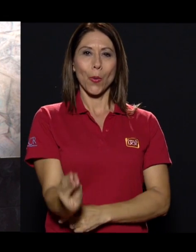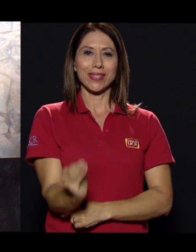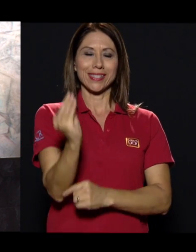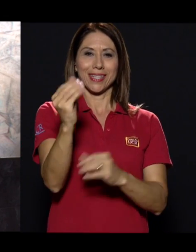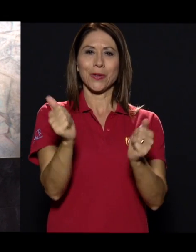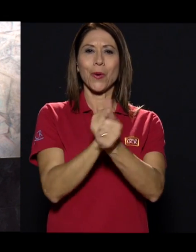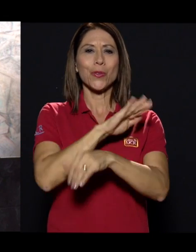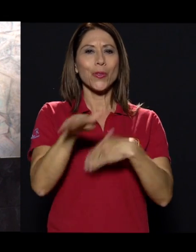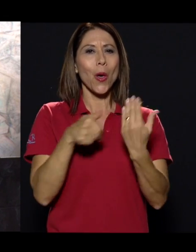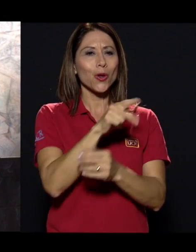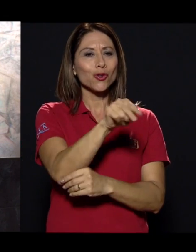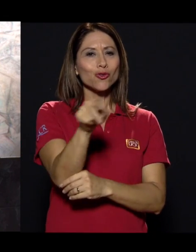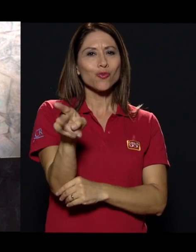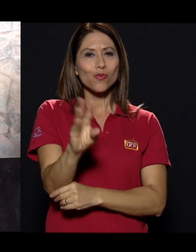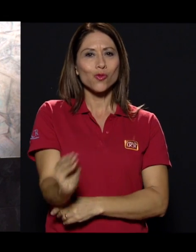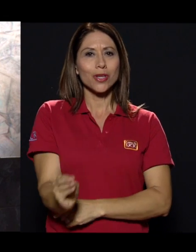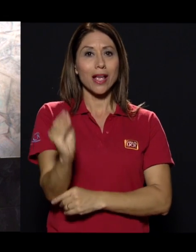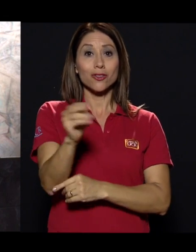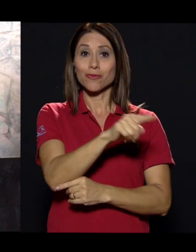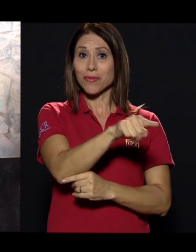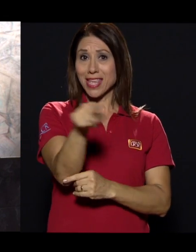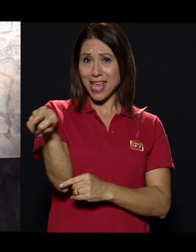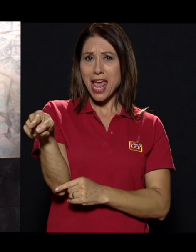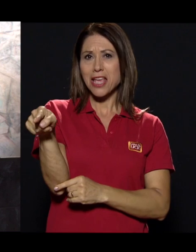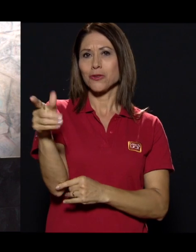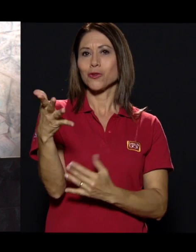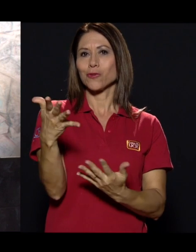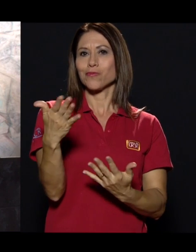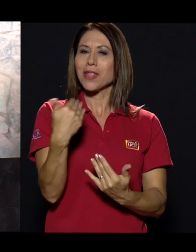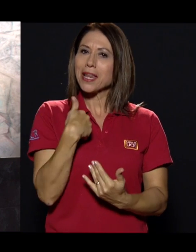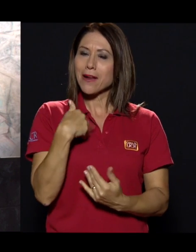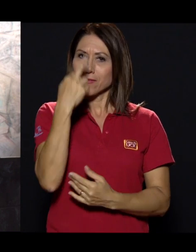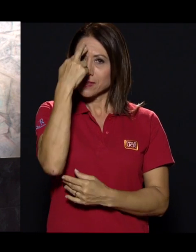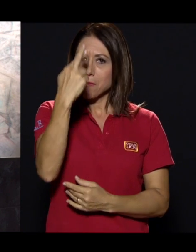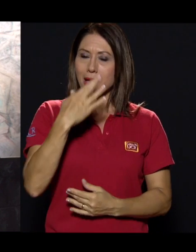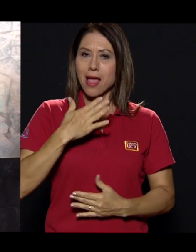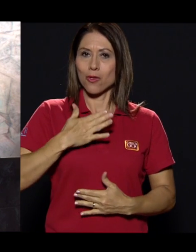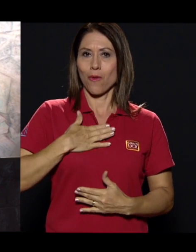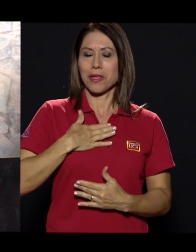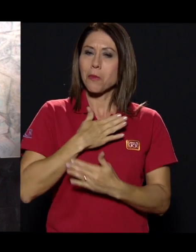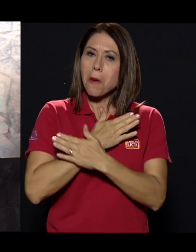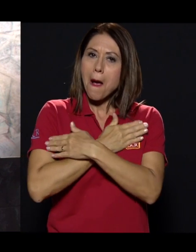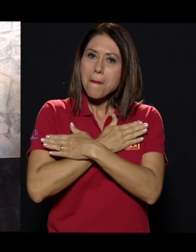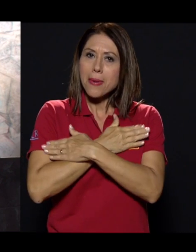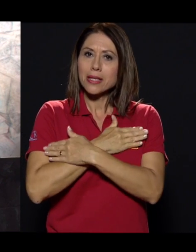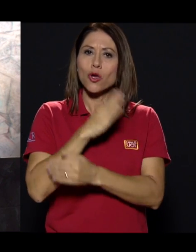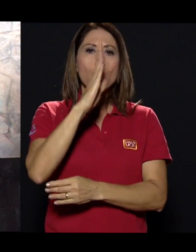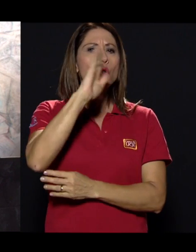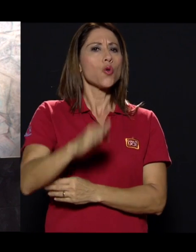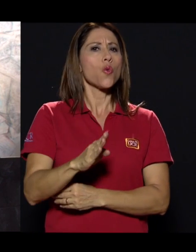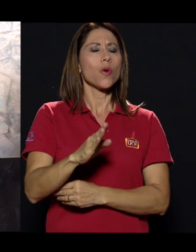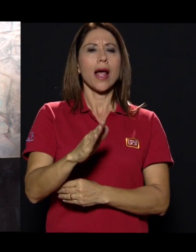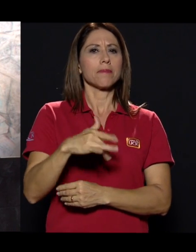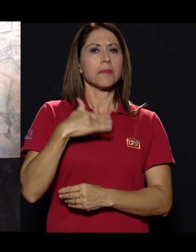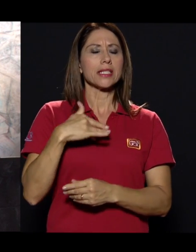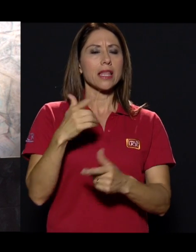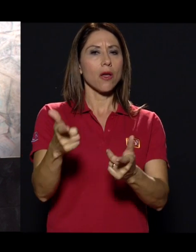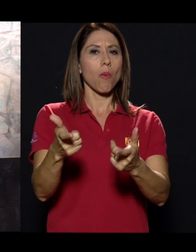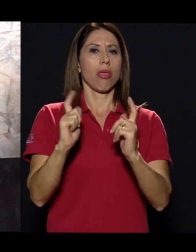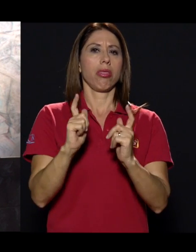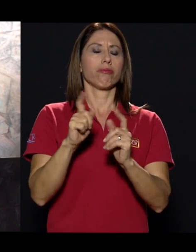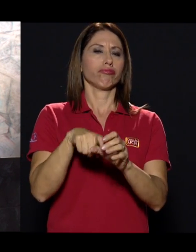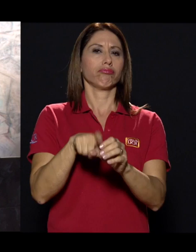los muchachos y ellos me tenían, pienso yo, respeto, aprecio. No me miraron, nunca me